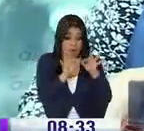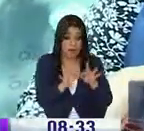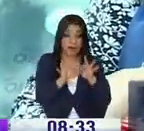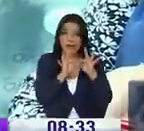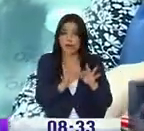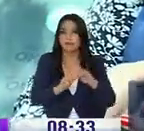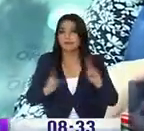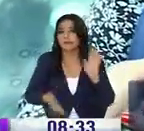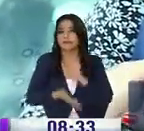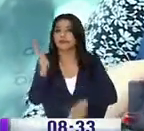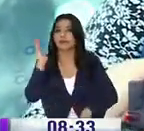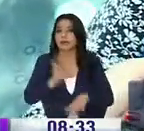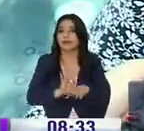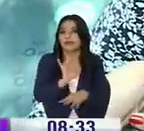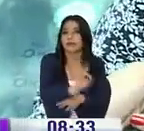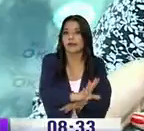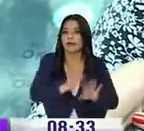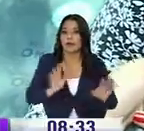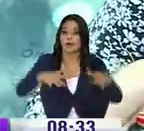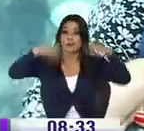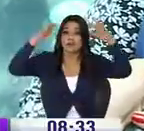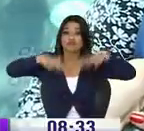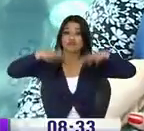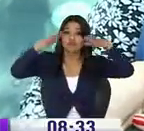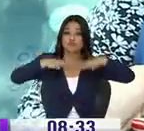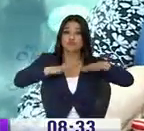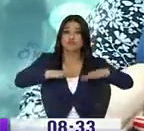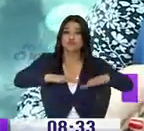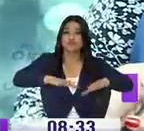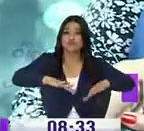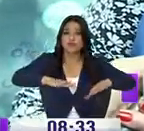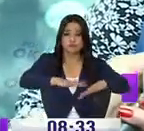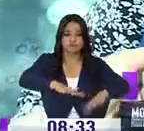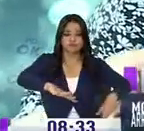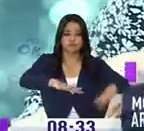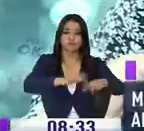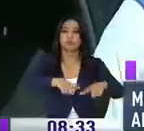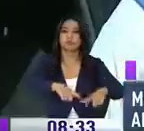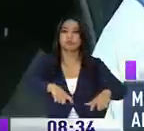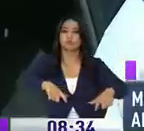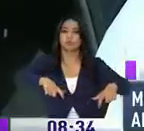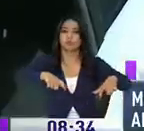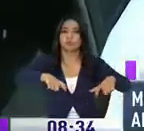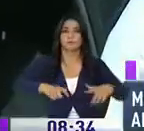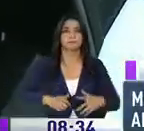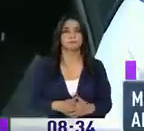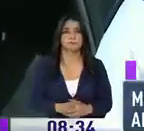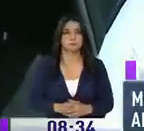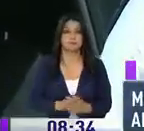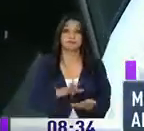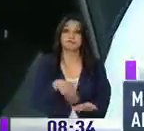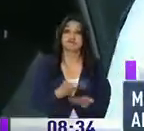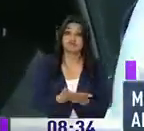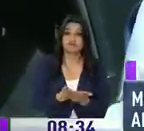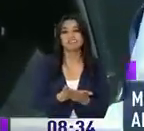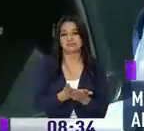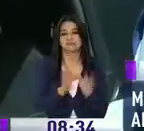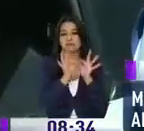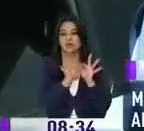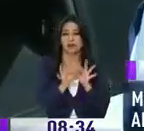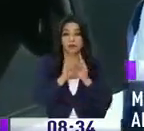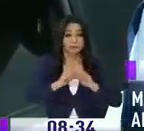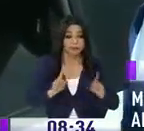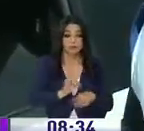y de ahí hasta ahí está, como está, llueve, se ha hecho otra vez otra abertura. Vinieron a arreglar y vea, ahí